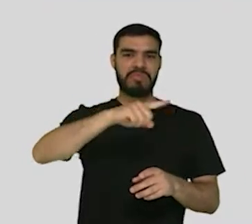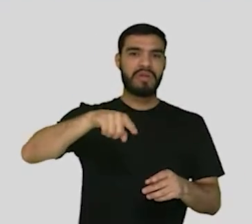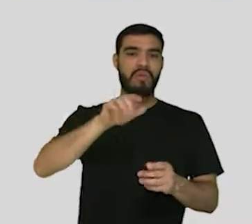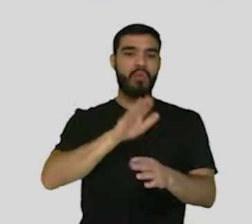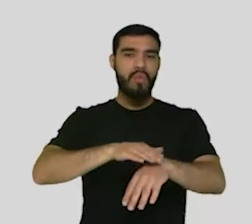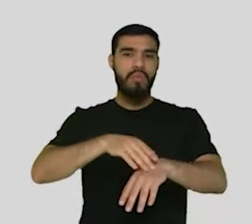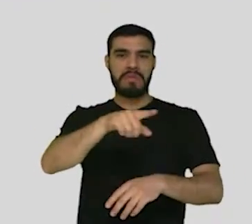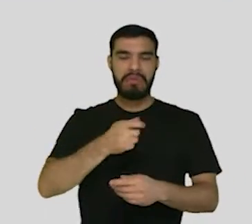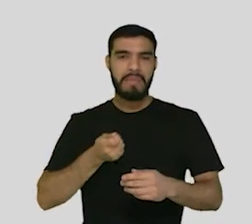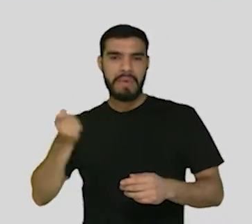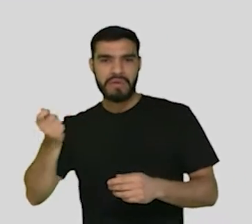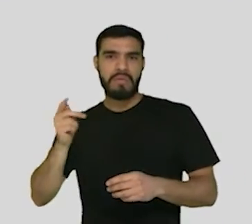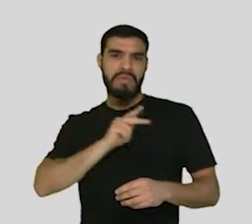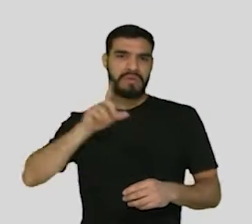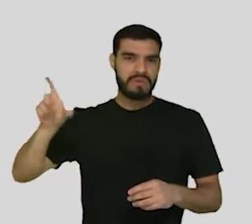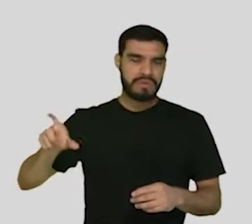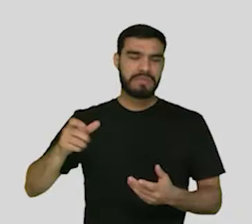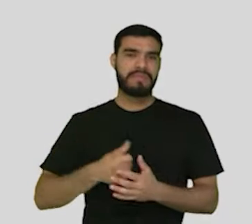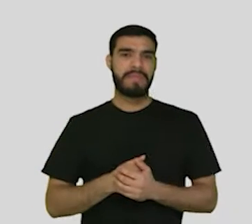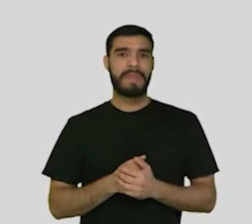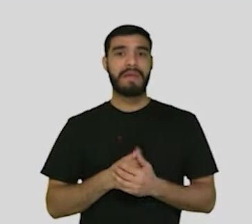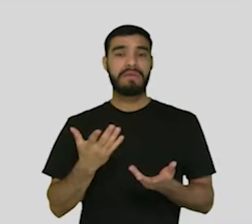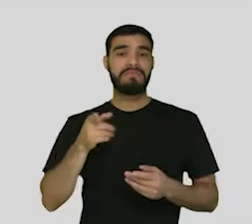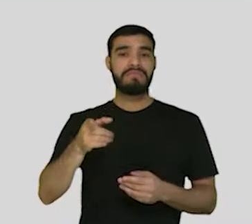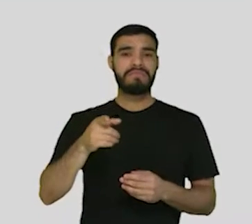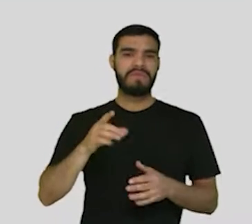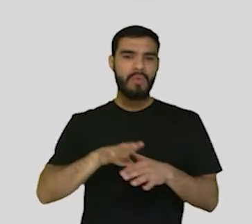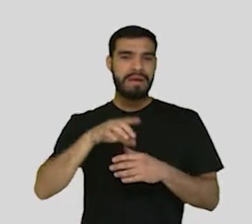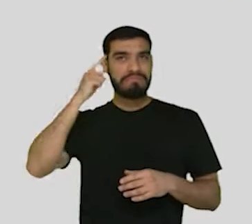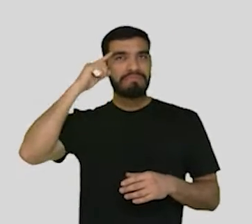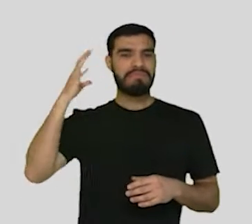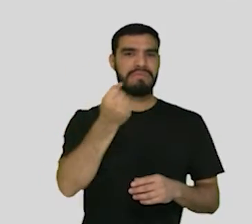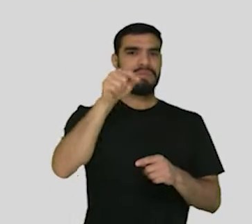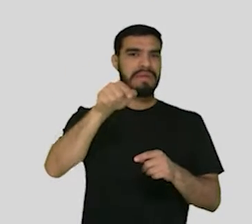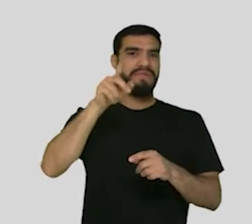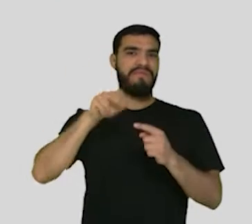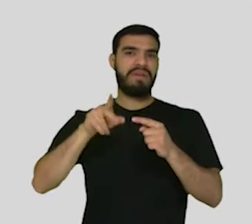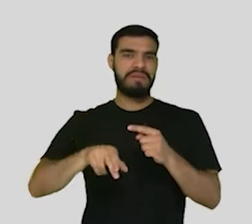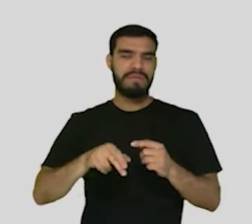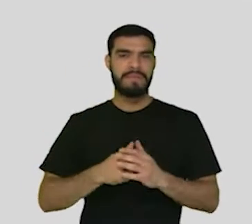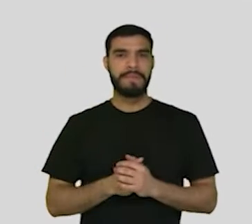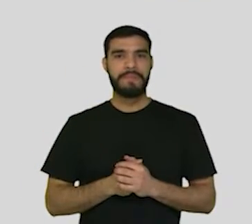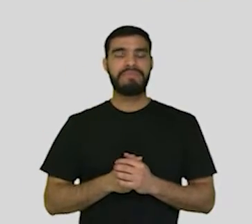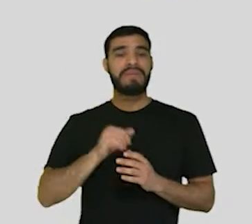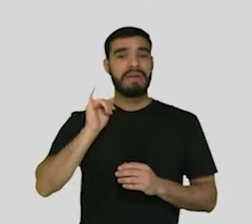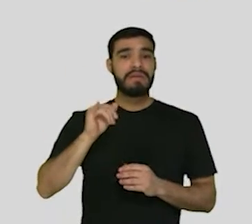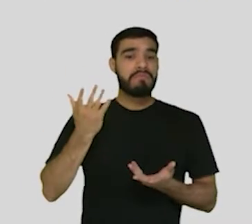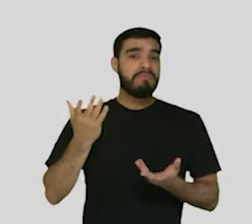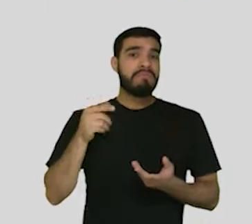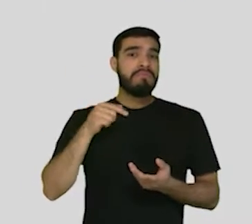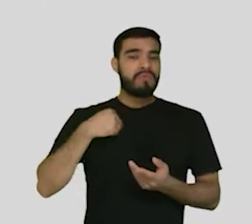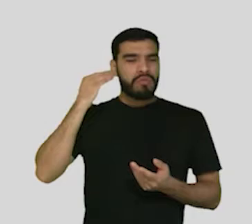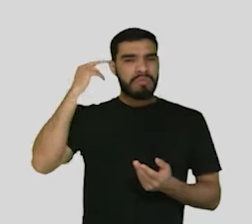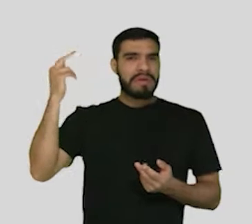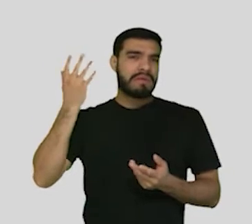Ayepa, injusticia, oñembotu botapisa, coaco comunidad gua, oye, yucano guare,